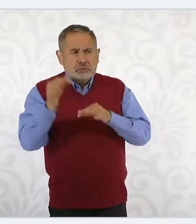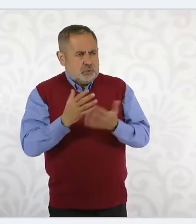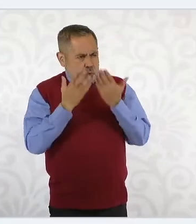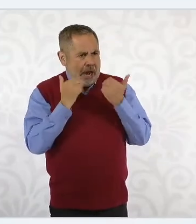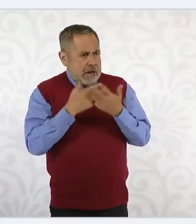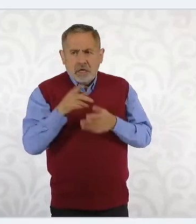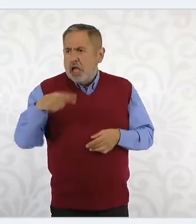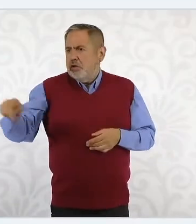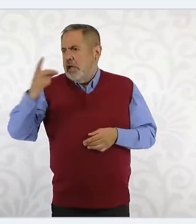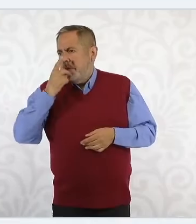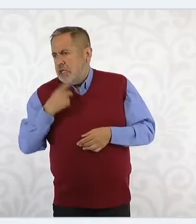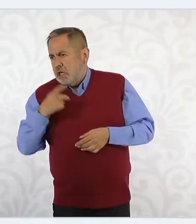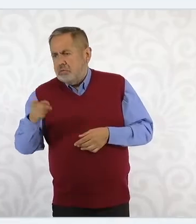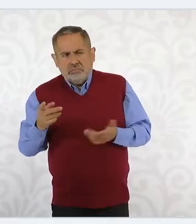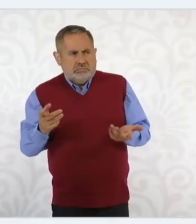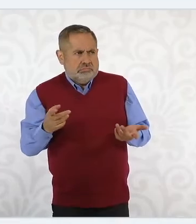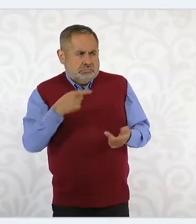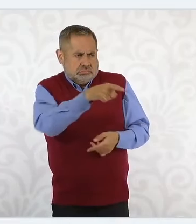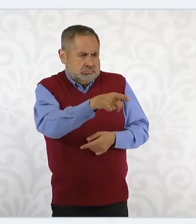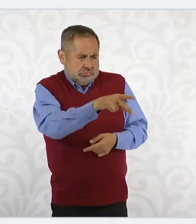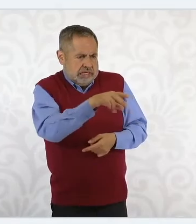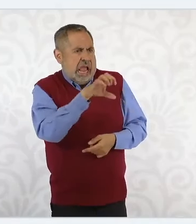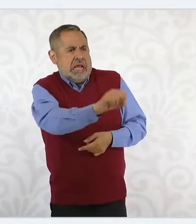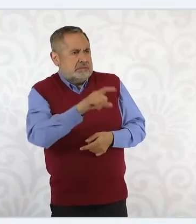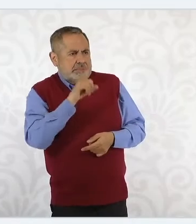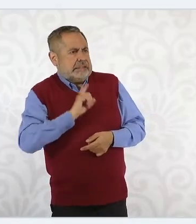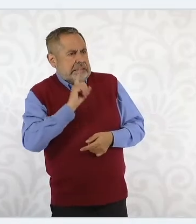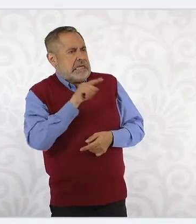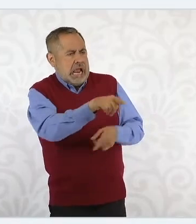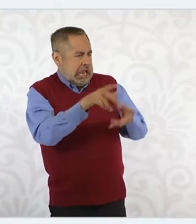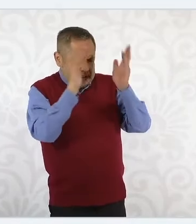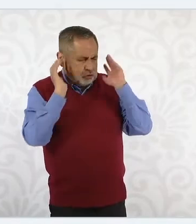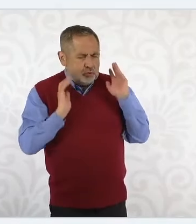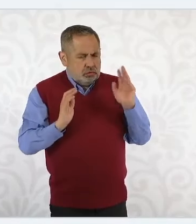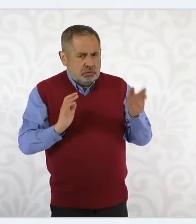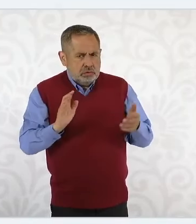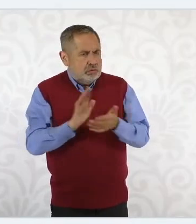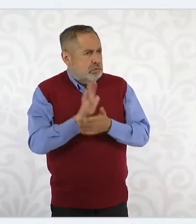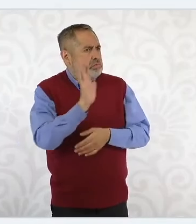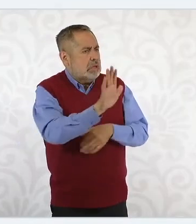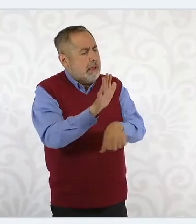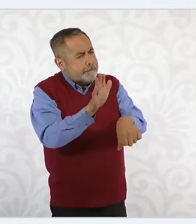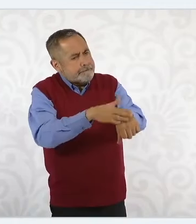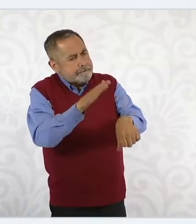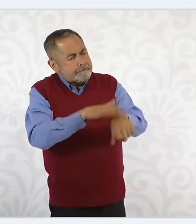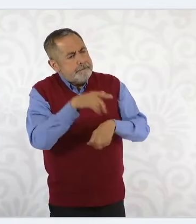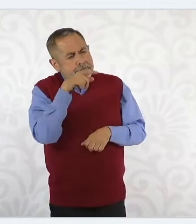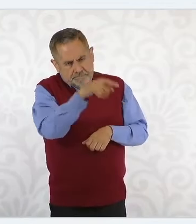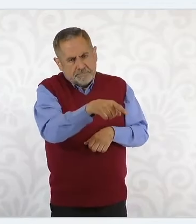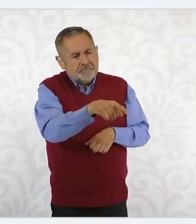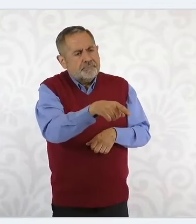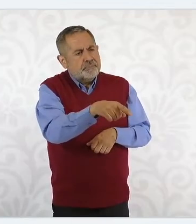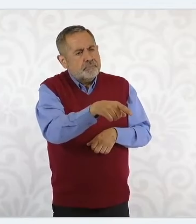he recibido quejas de este tema y pido al medio